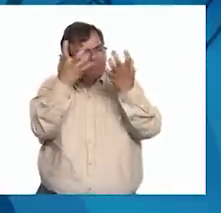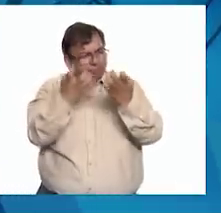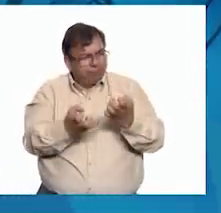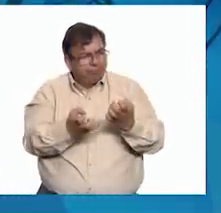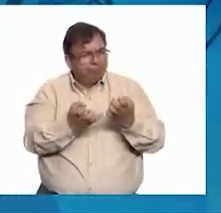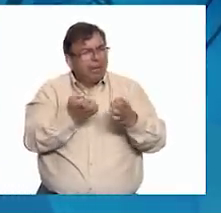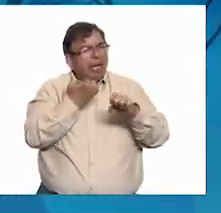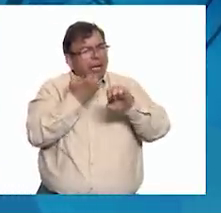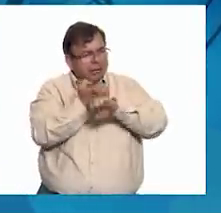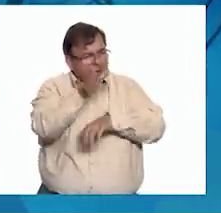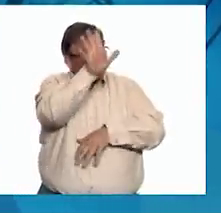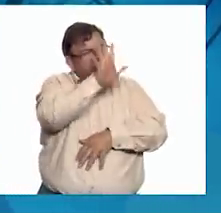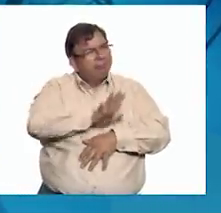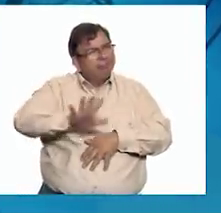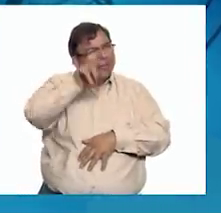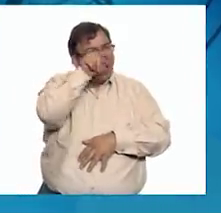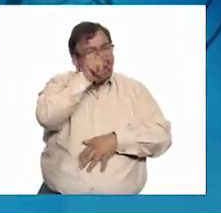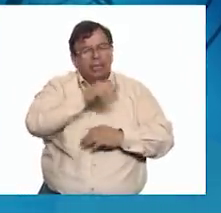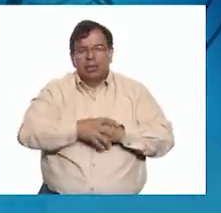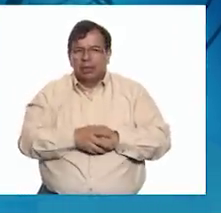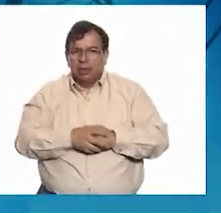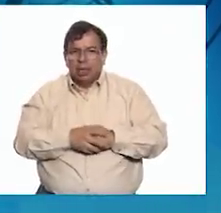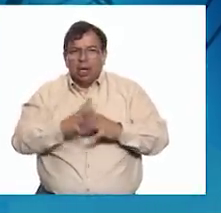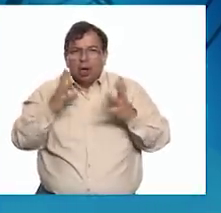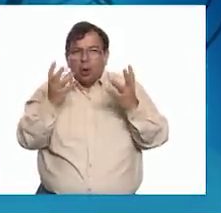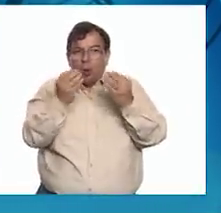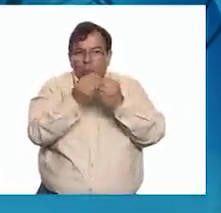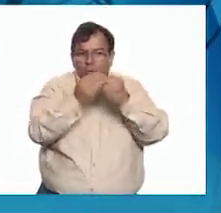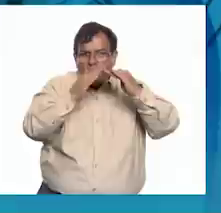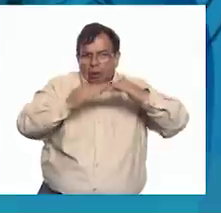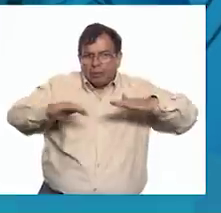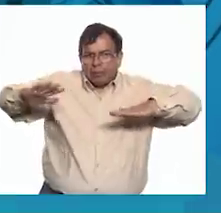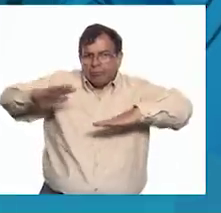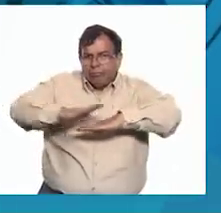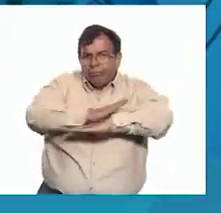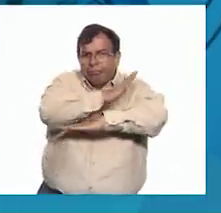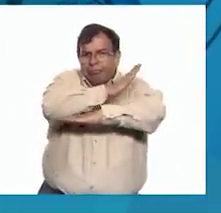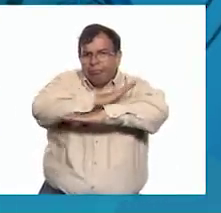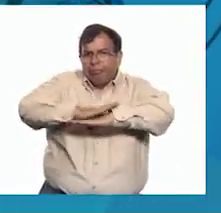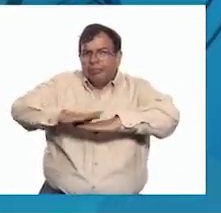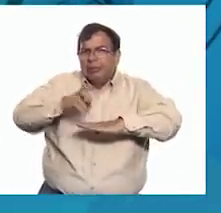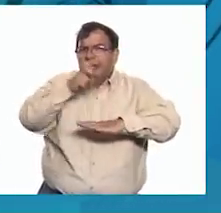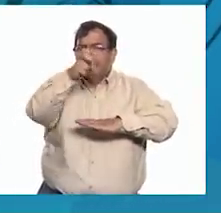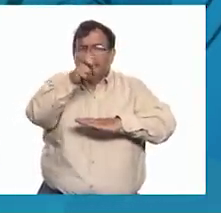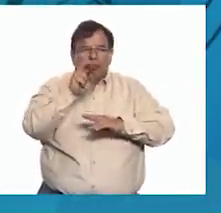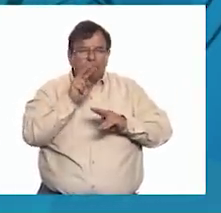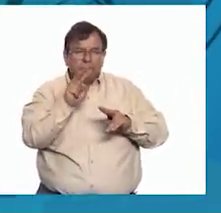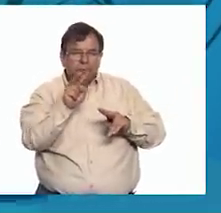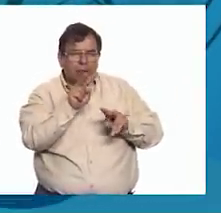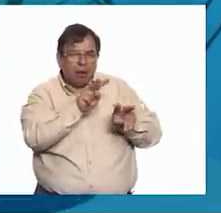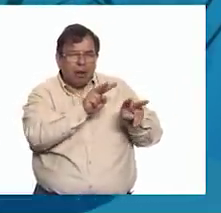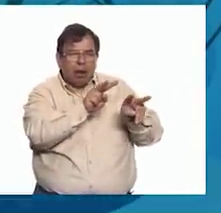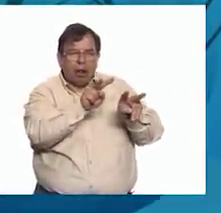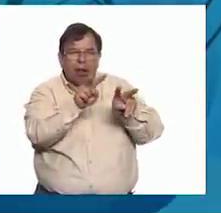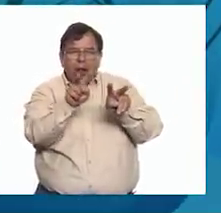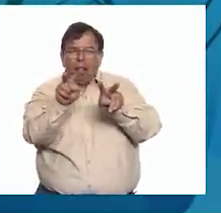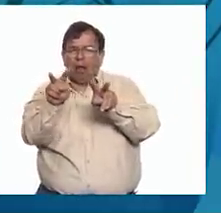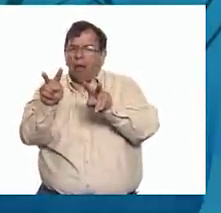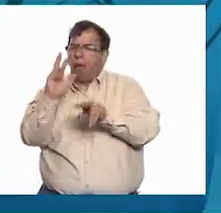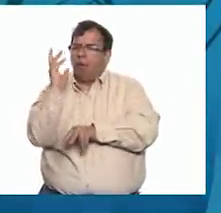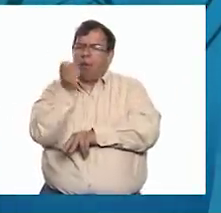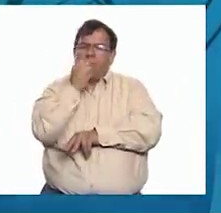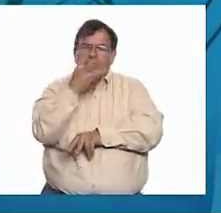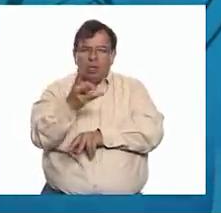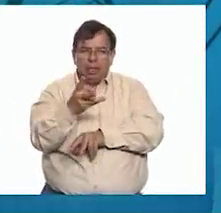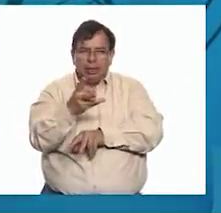entidades de la región. Eso, en conjunto con la costa, da como resultado esos paisajes que tanto nos han gustado, la